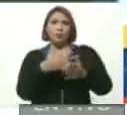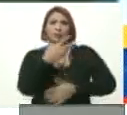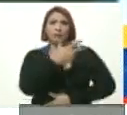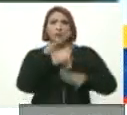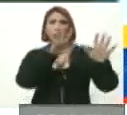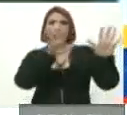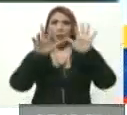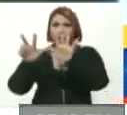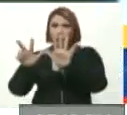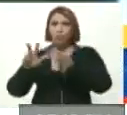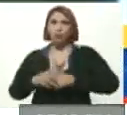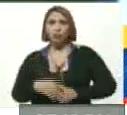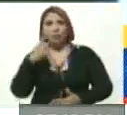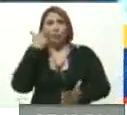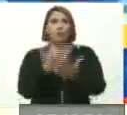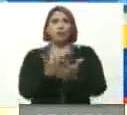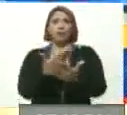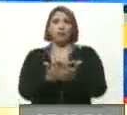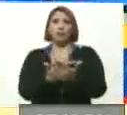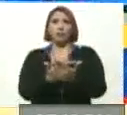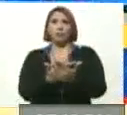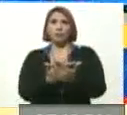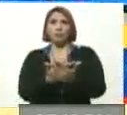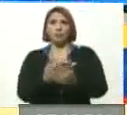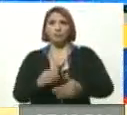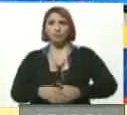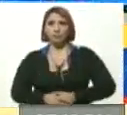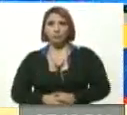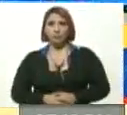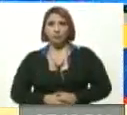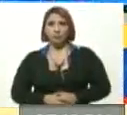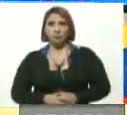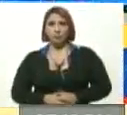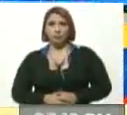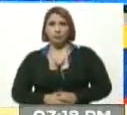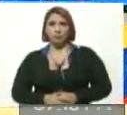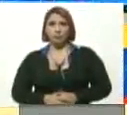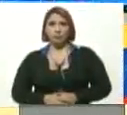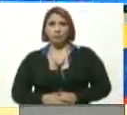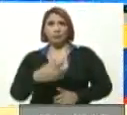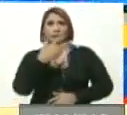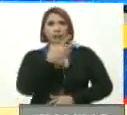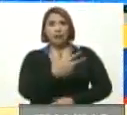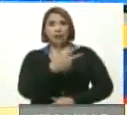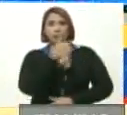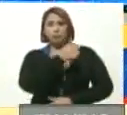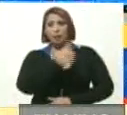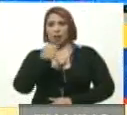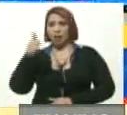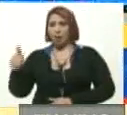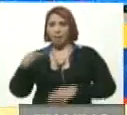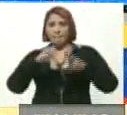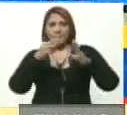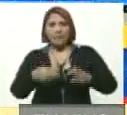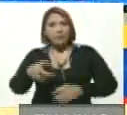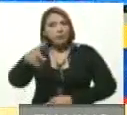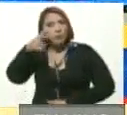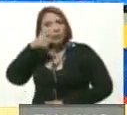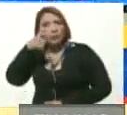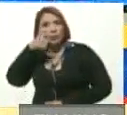90.318 testigos y testigas. Tres por cada mesa, que están